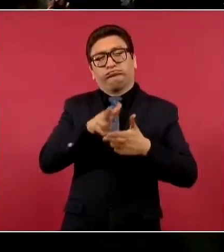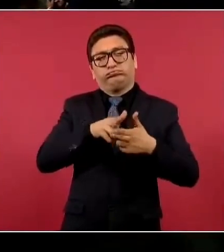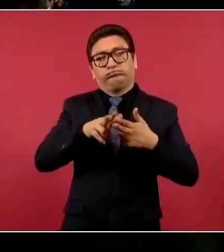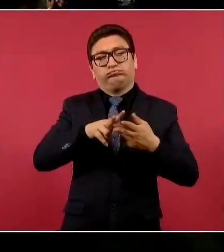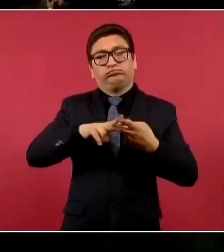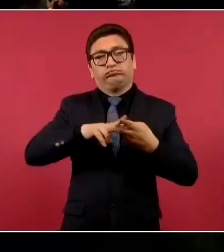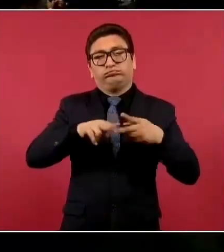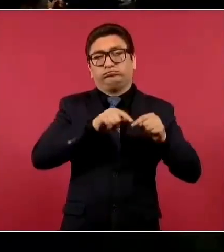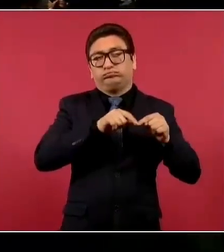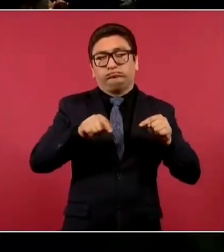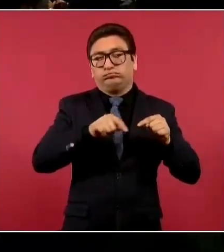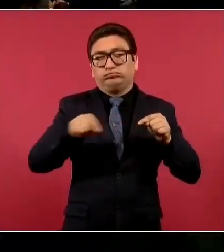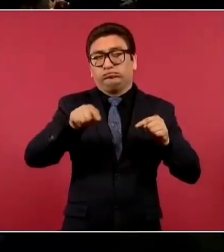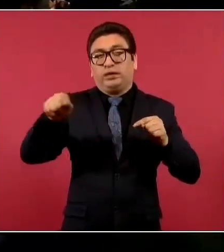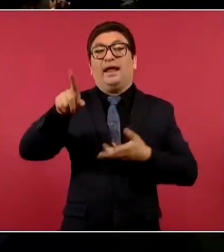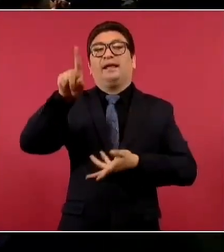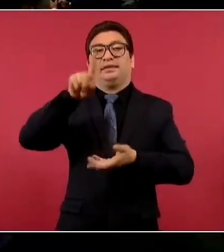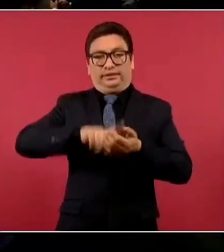soldados.